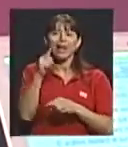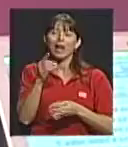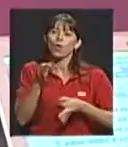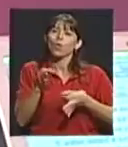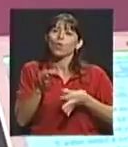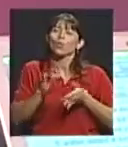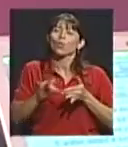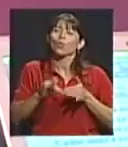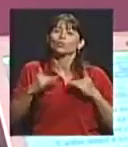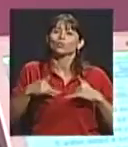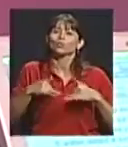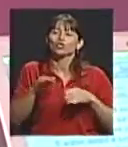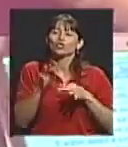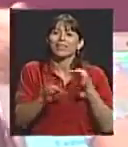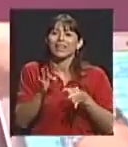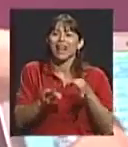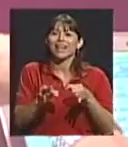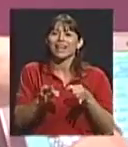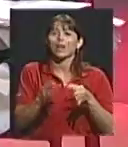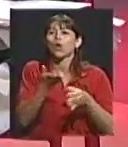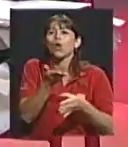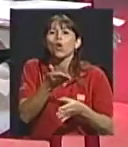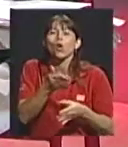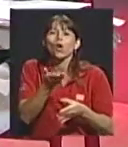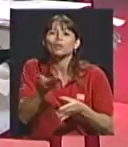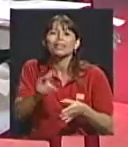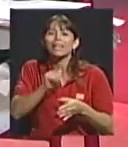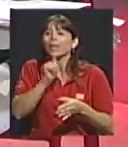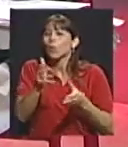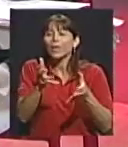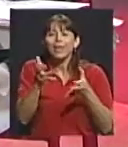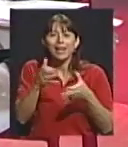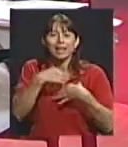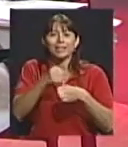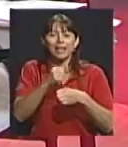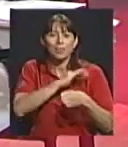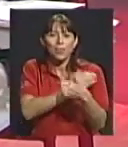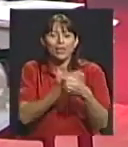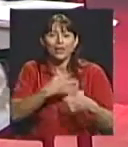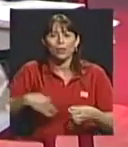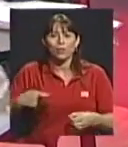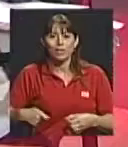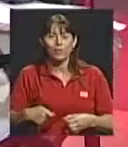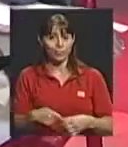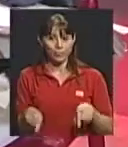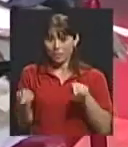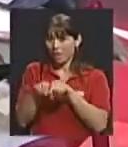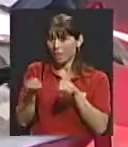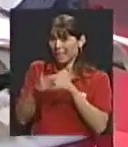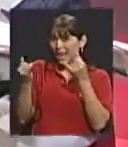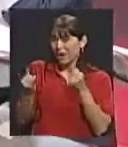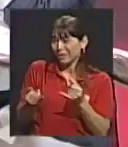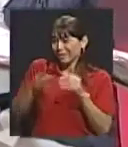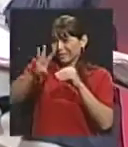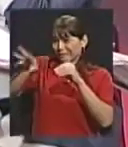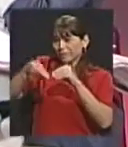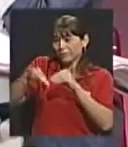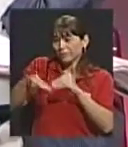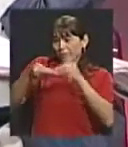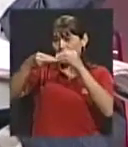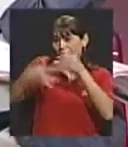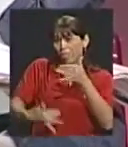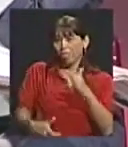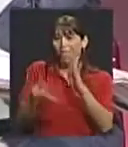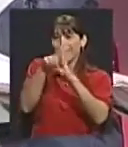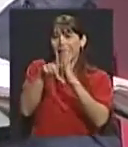está queriendo hacer el poder ejecutivo algo más grave que se han aprobado una cantidad enorme enorme de leyes sin contenido económico